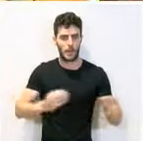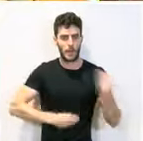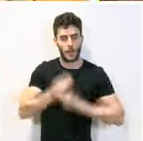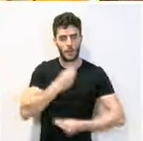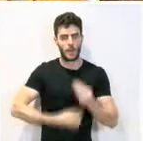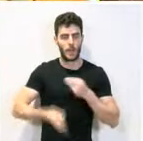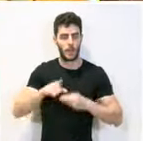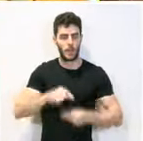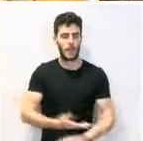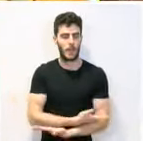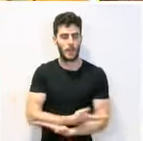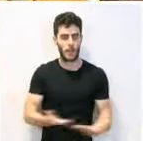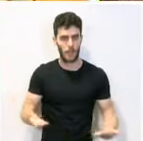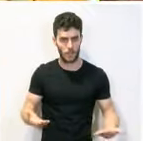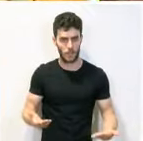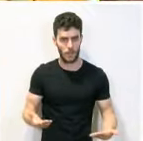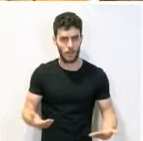de garantizar que